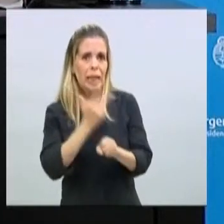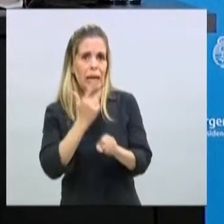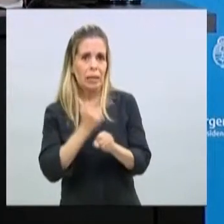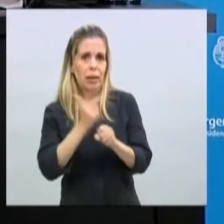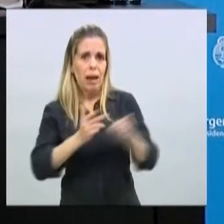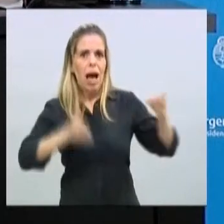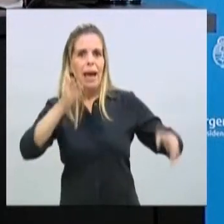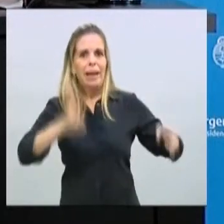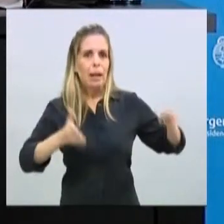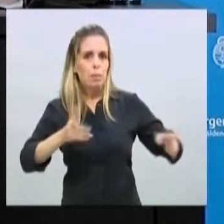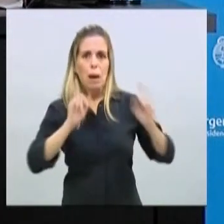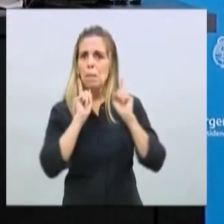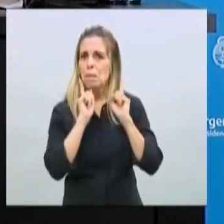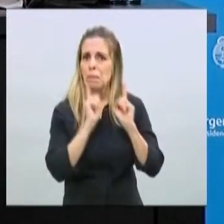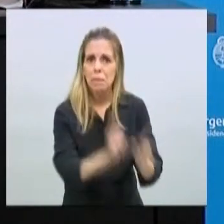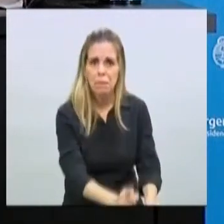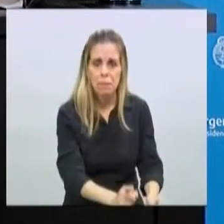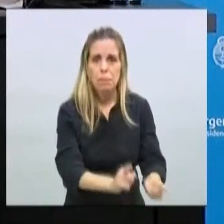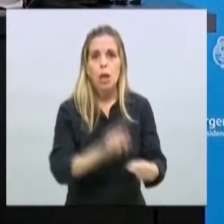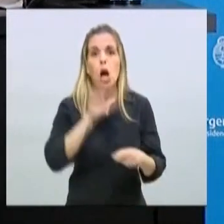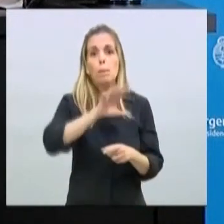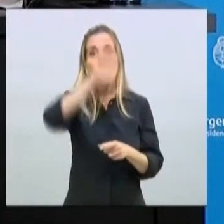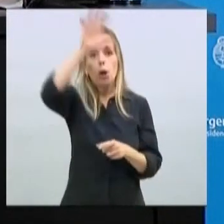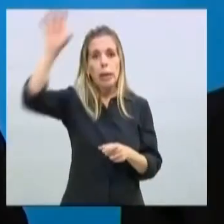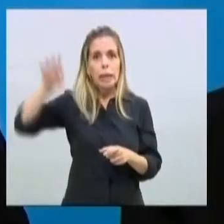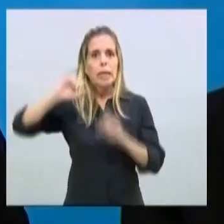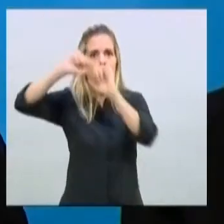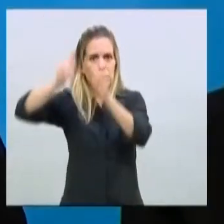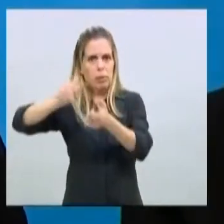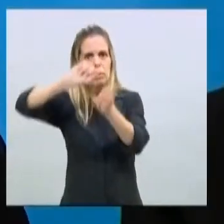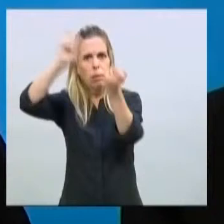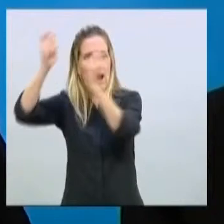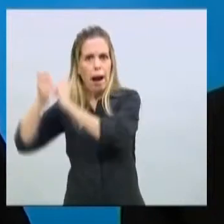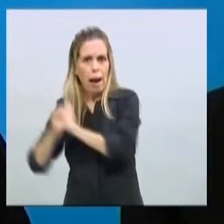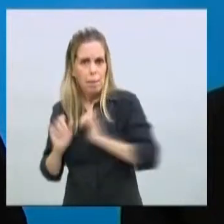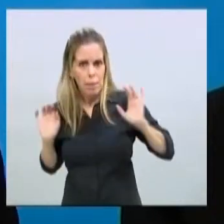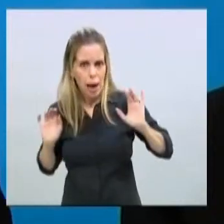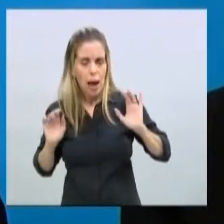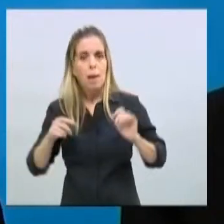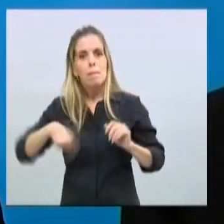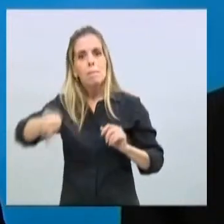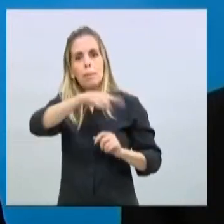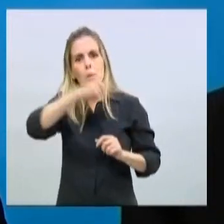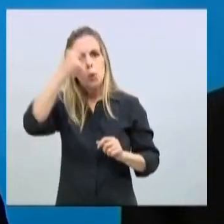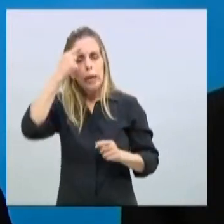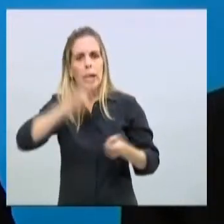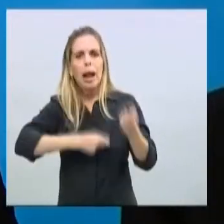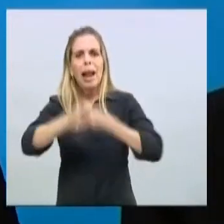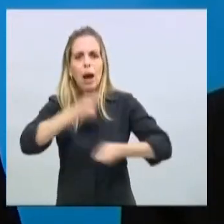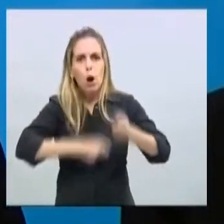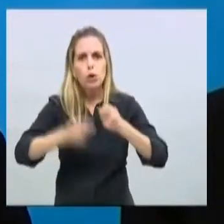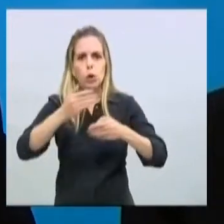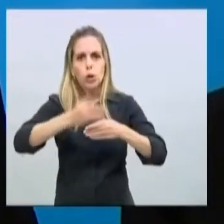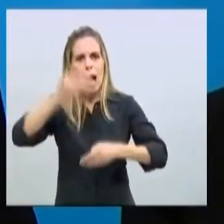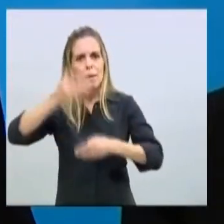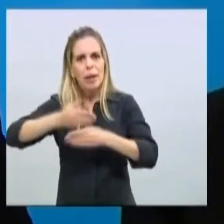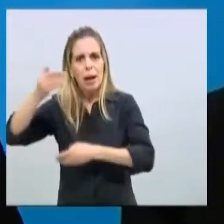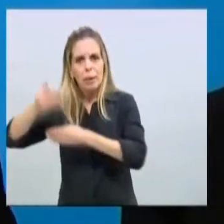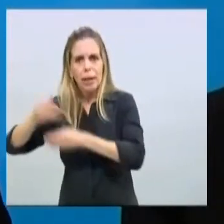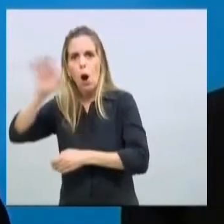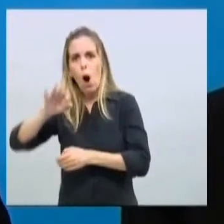siguen las cosas como están hoy. Eso quiere decir que para habilitar comercios o industrias hay que